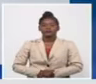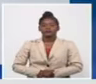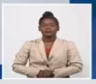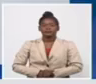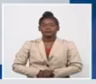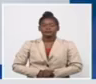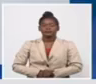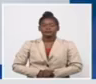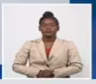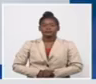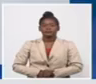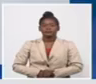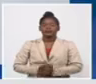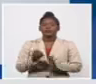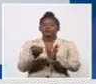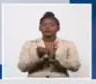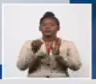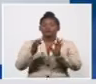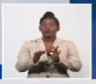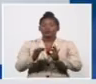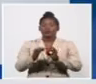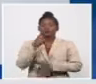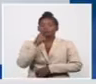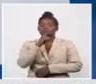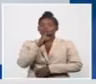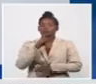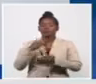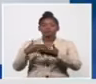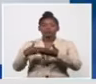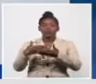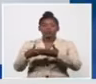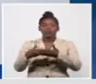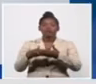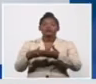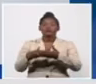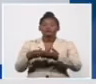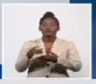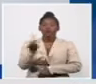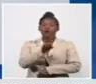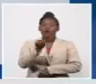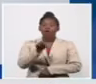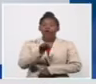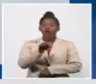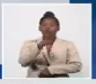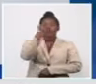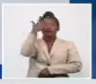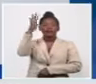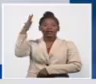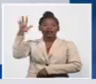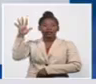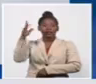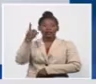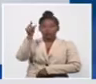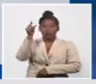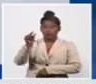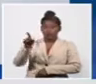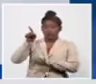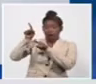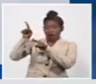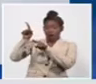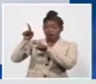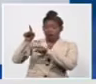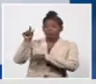se confirmó el diagnóstico en 11 extranjeros. Extranjeros, una italiana,